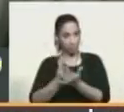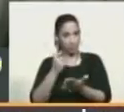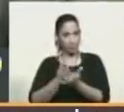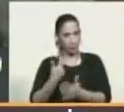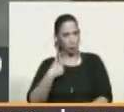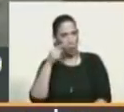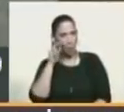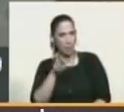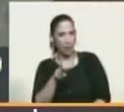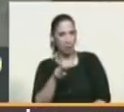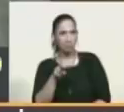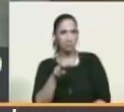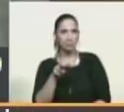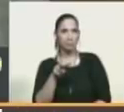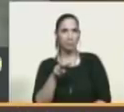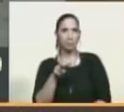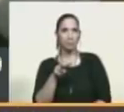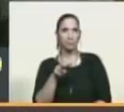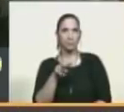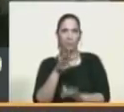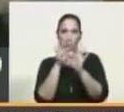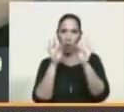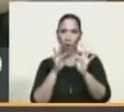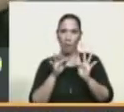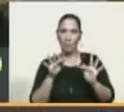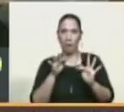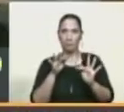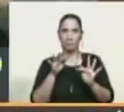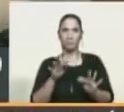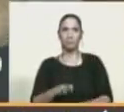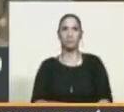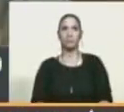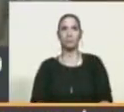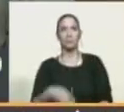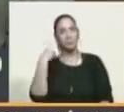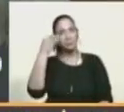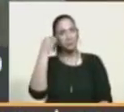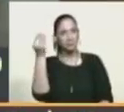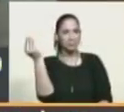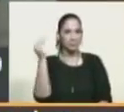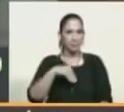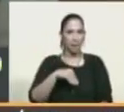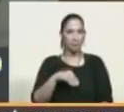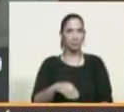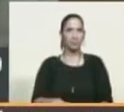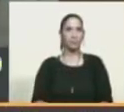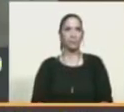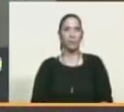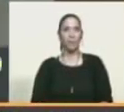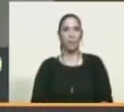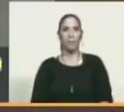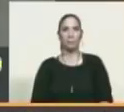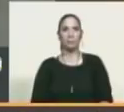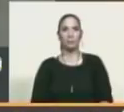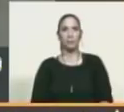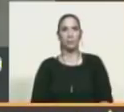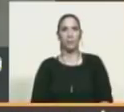veo de esta manera, pues, quizás pensando un poquito más adelante de lo que pudiera ocurrir.